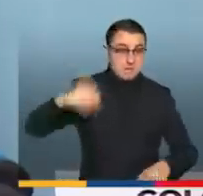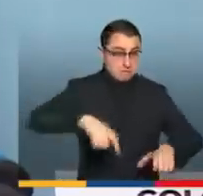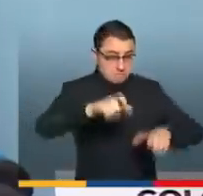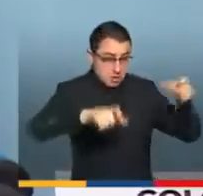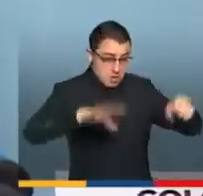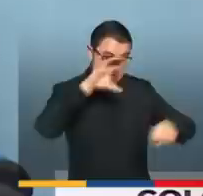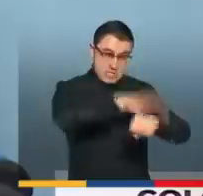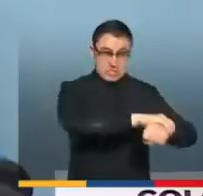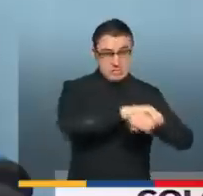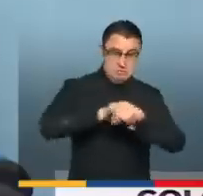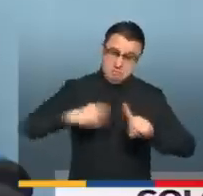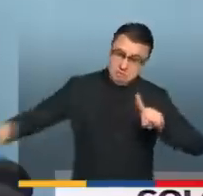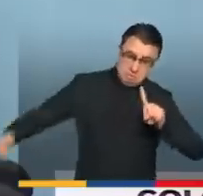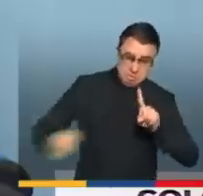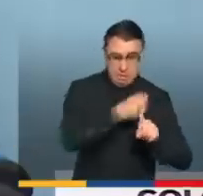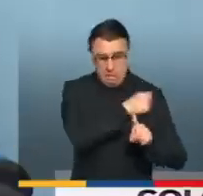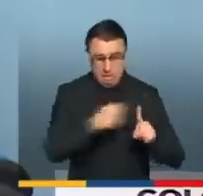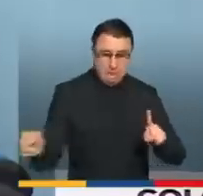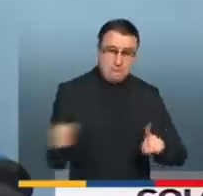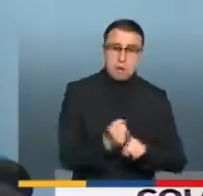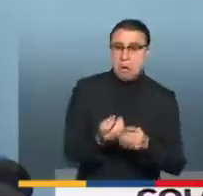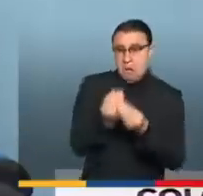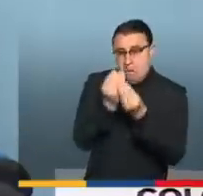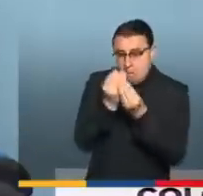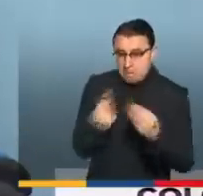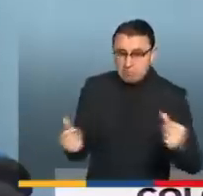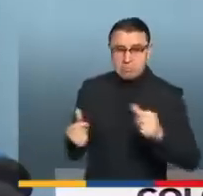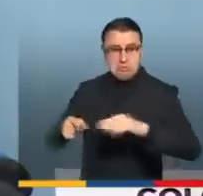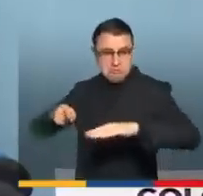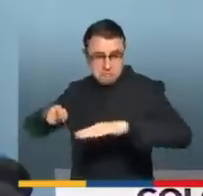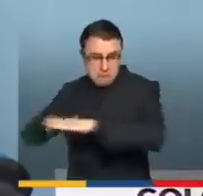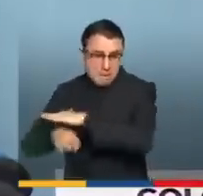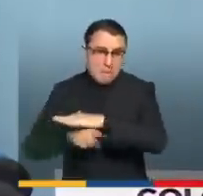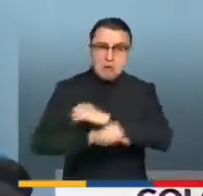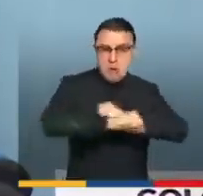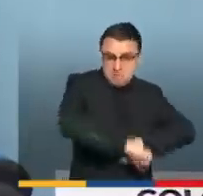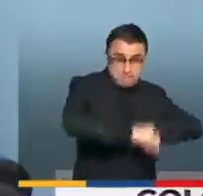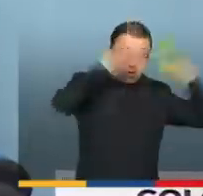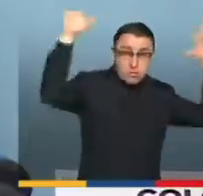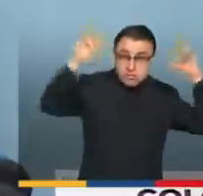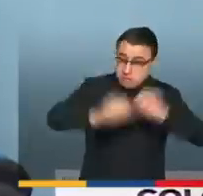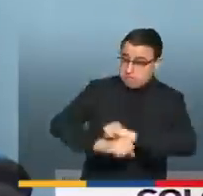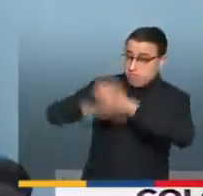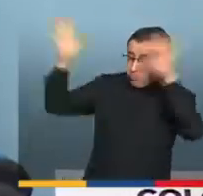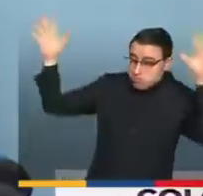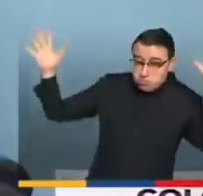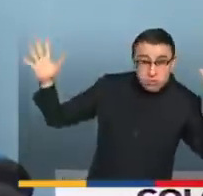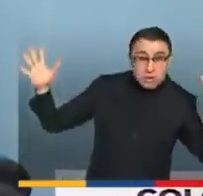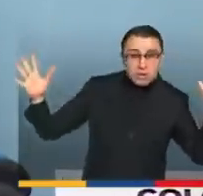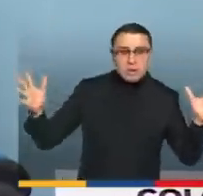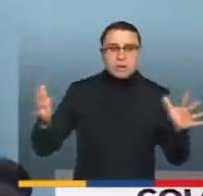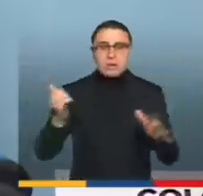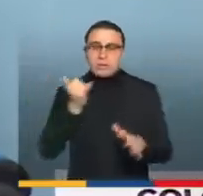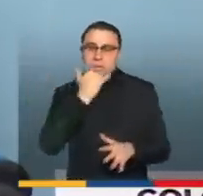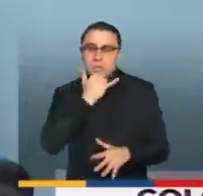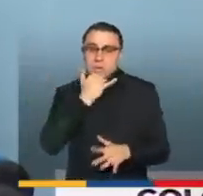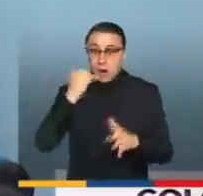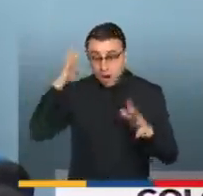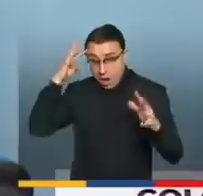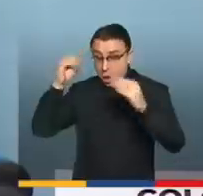la desaparición, en las bombas, en el asesinato, y se destruyó la Convención